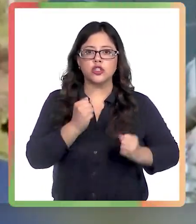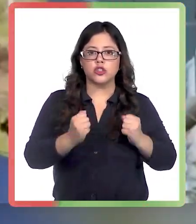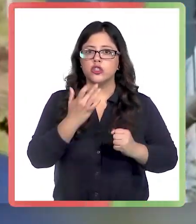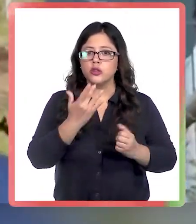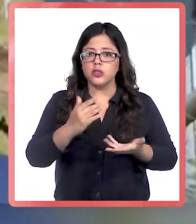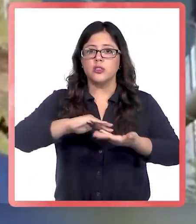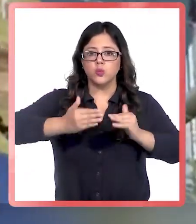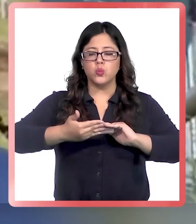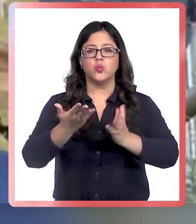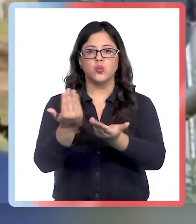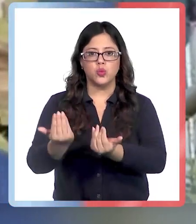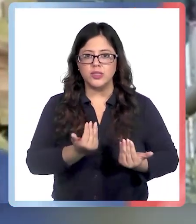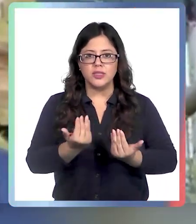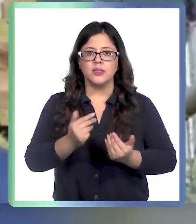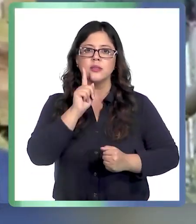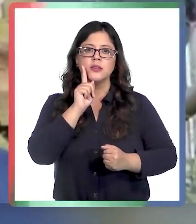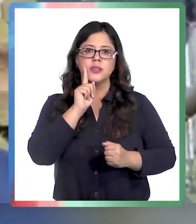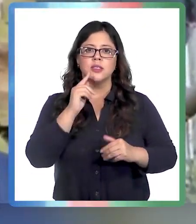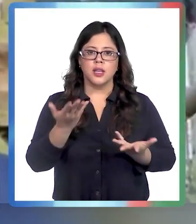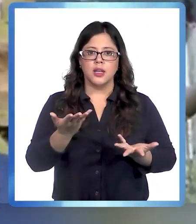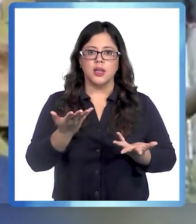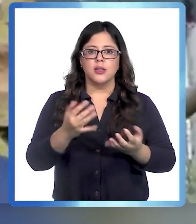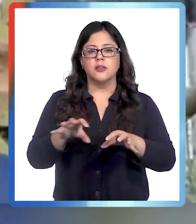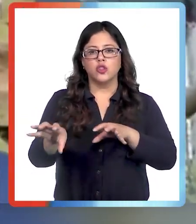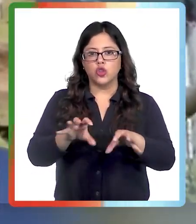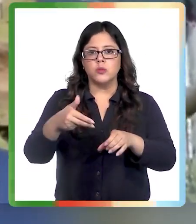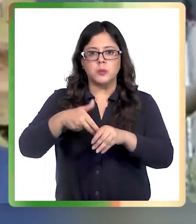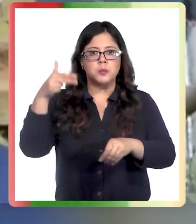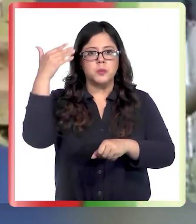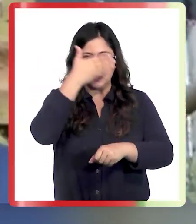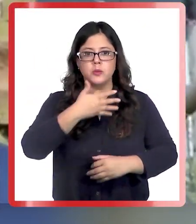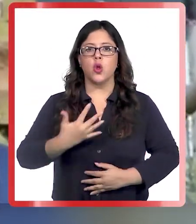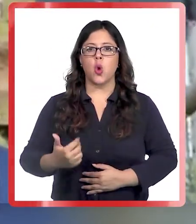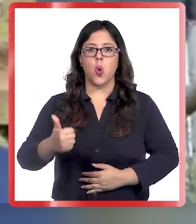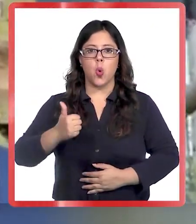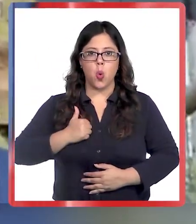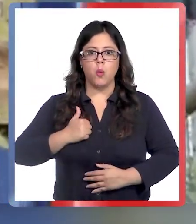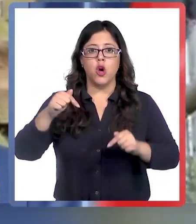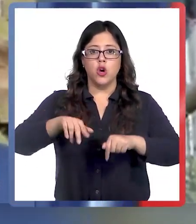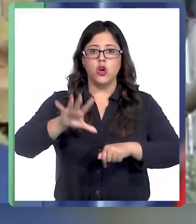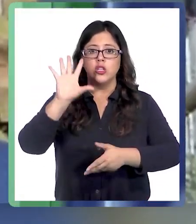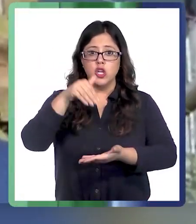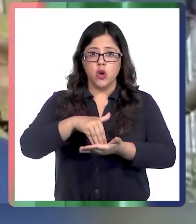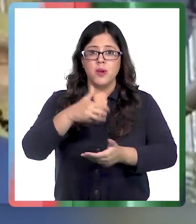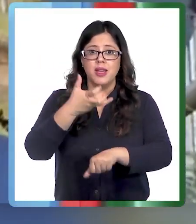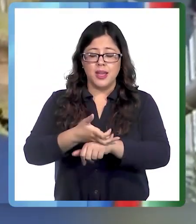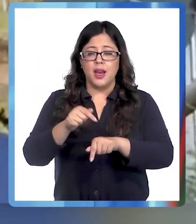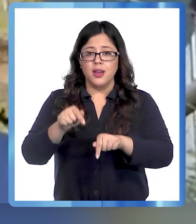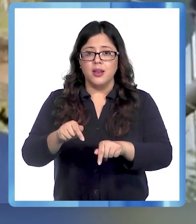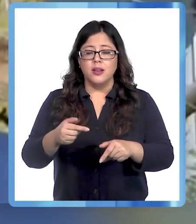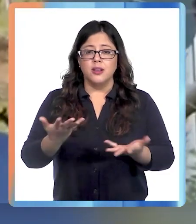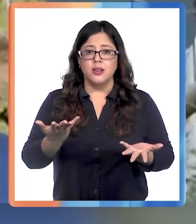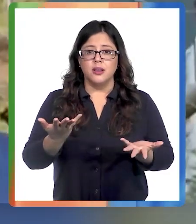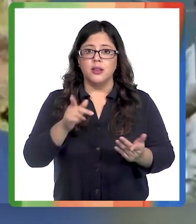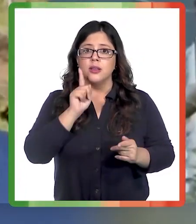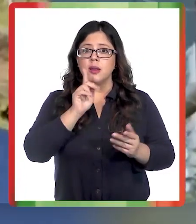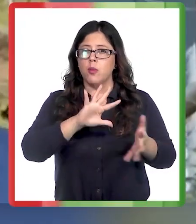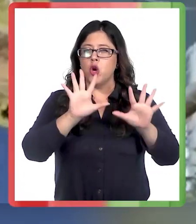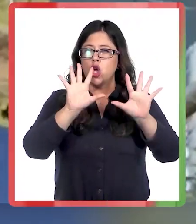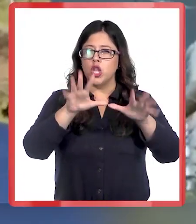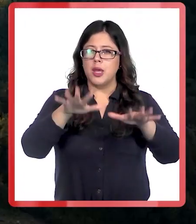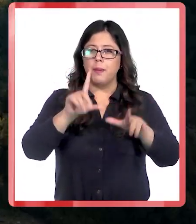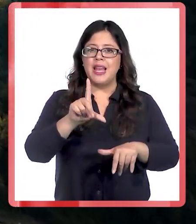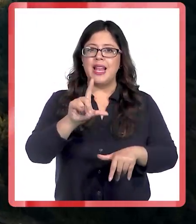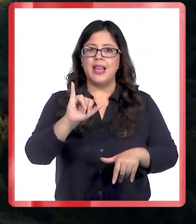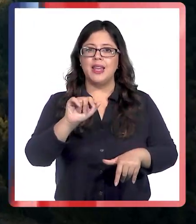necesita. Necesitamos tener el abastecimiento del combustible y se ha cumplido. Hoy día ya con los 5.000 que llegaron tendríamos 10.000 litros